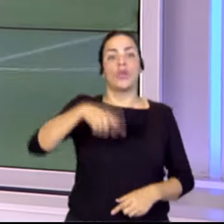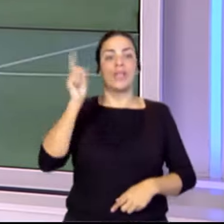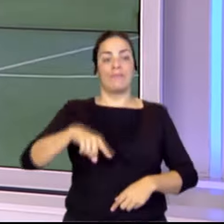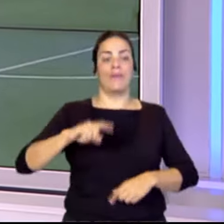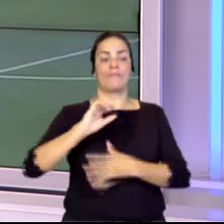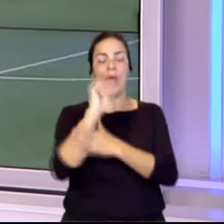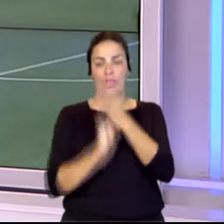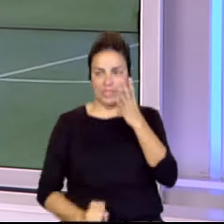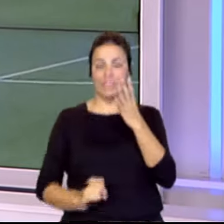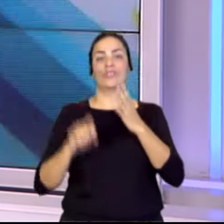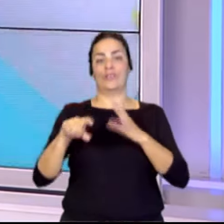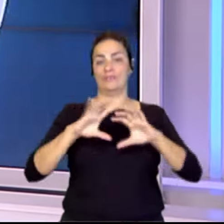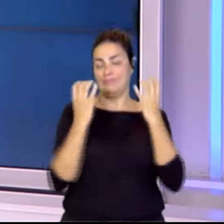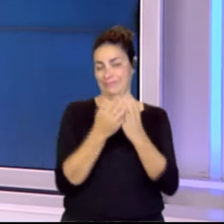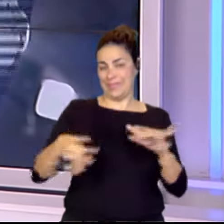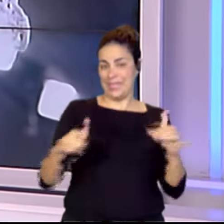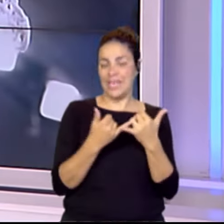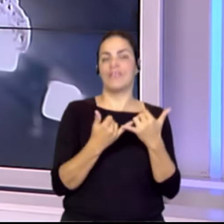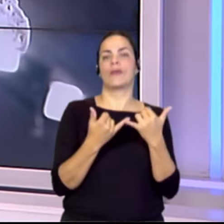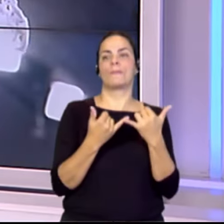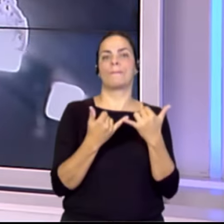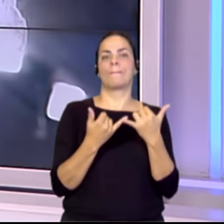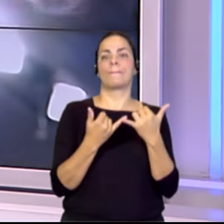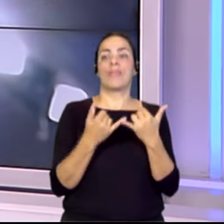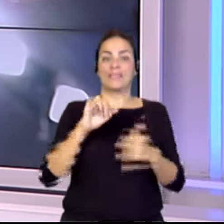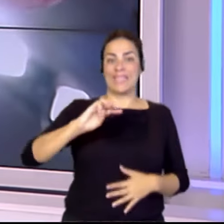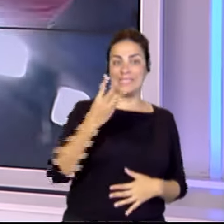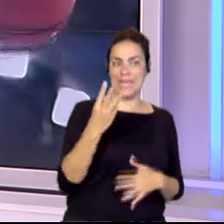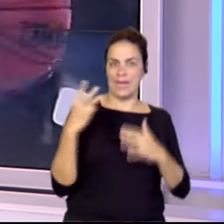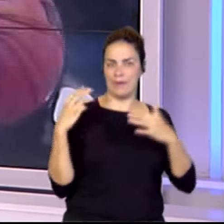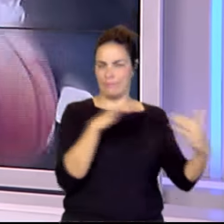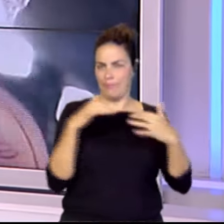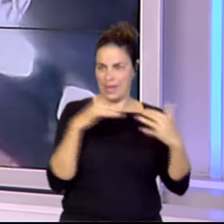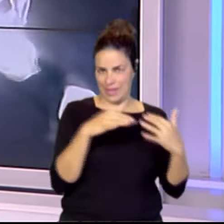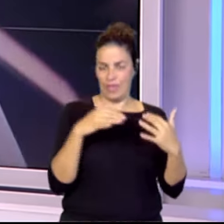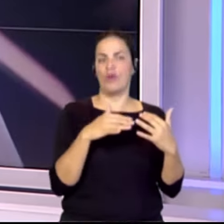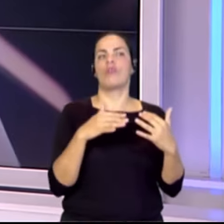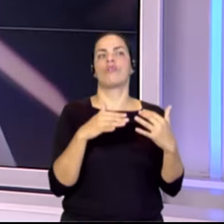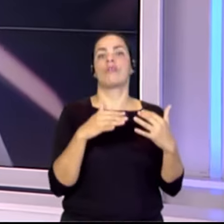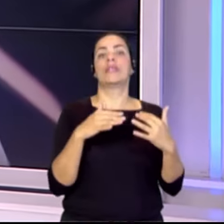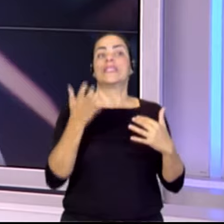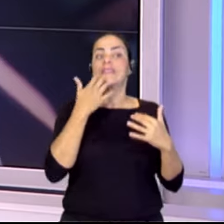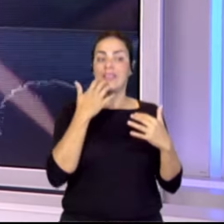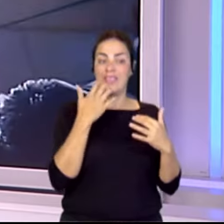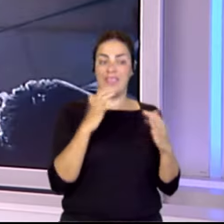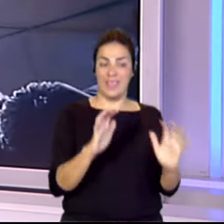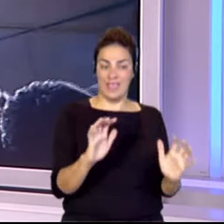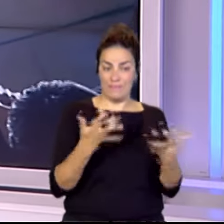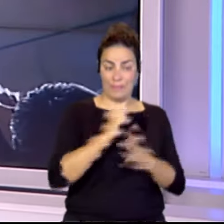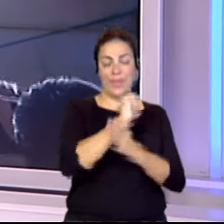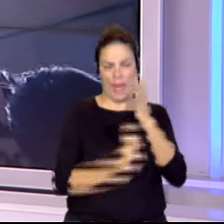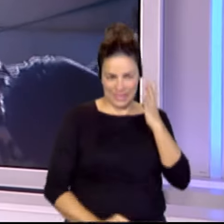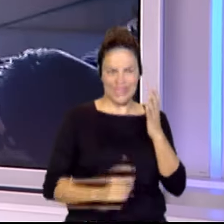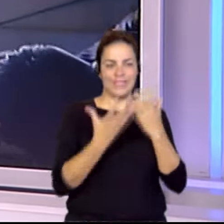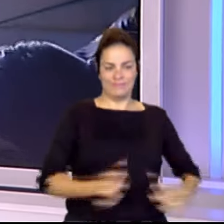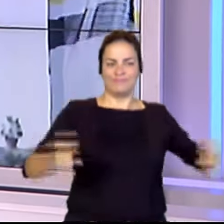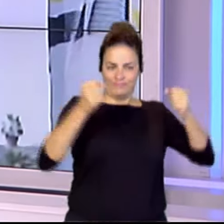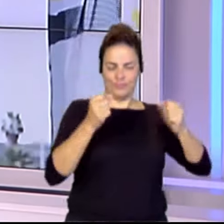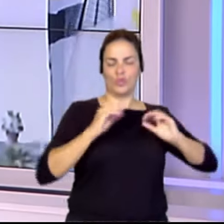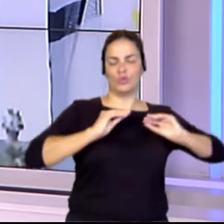Santiago Martín tercer partido de la eliminatoria de cuartos de final de la basket Champions League si ganan los aurinegros estarán la próxima